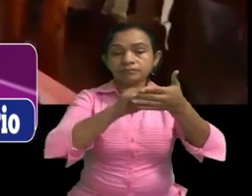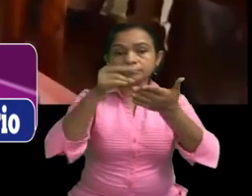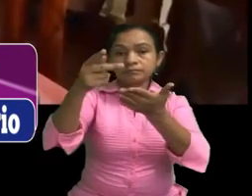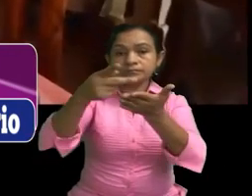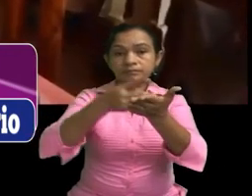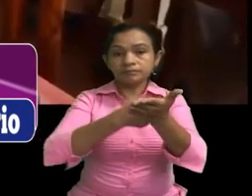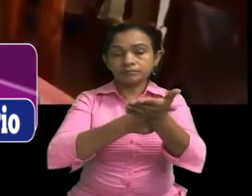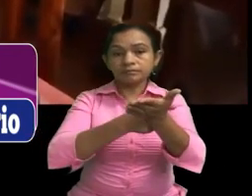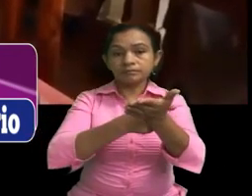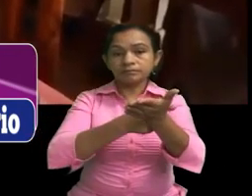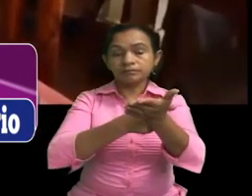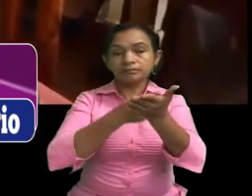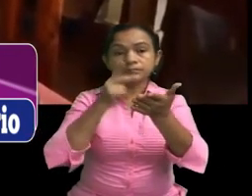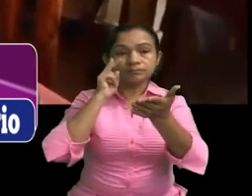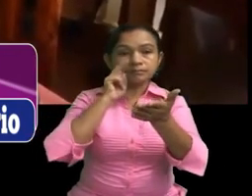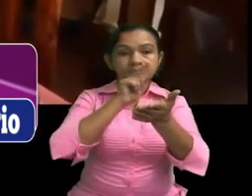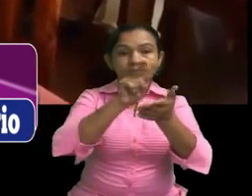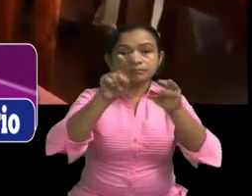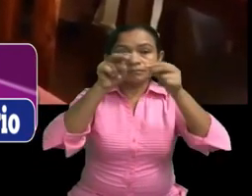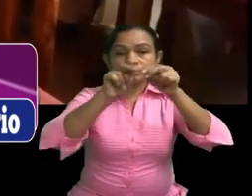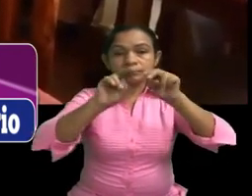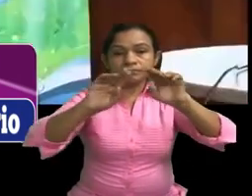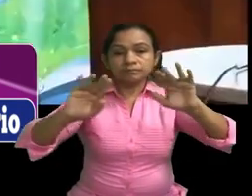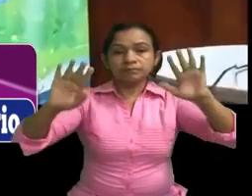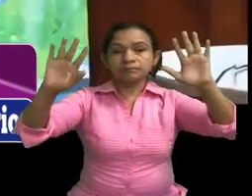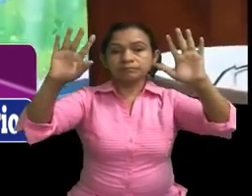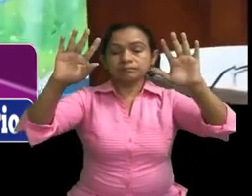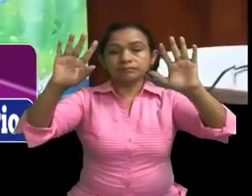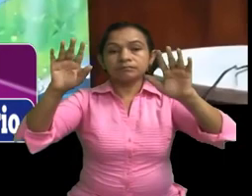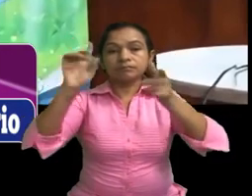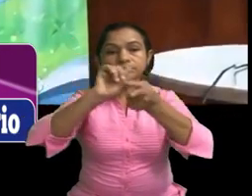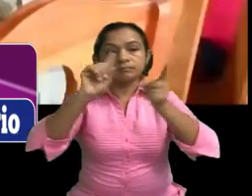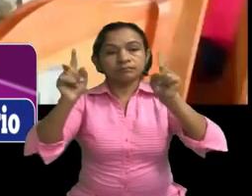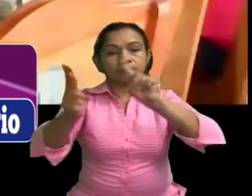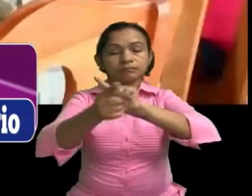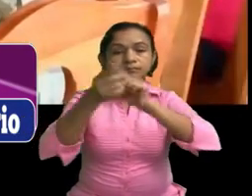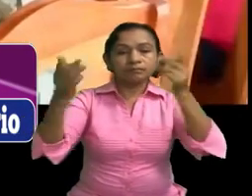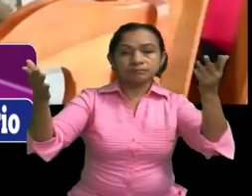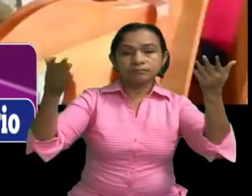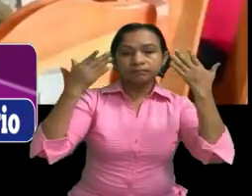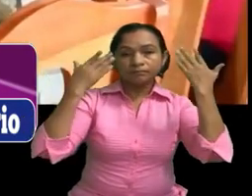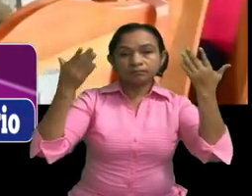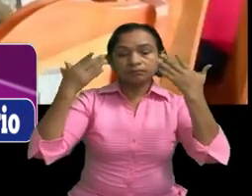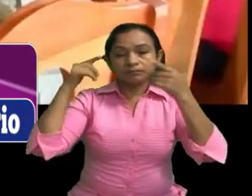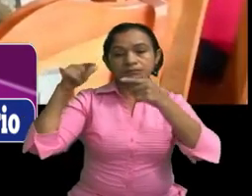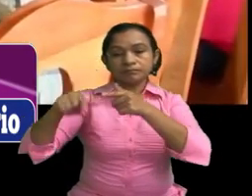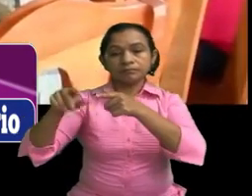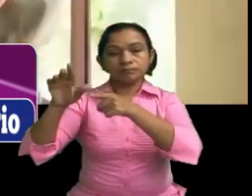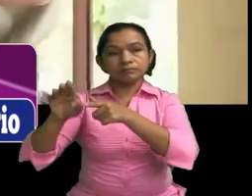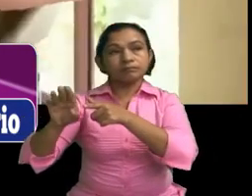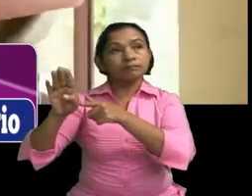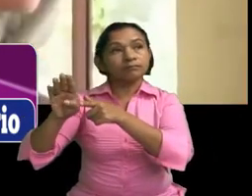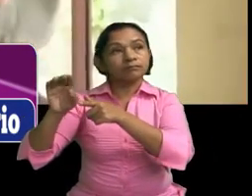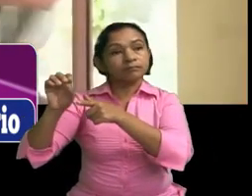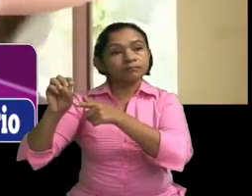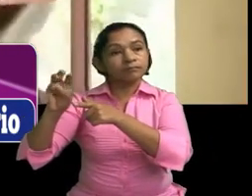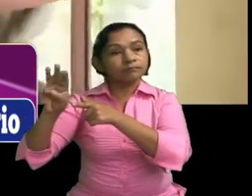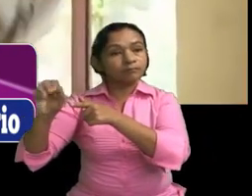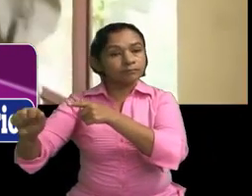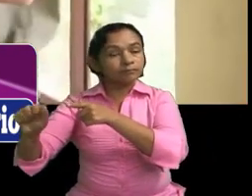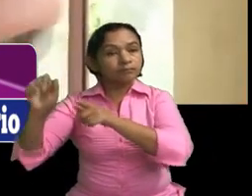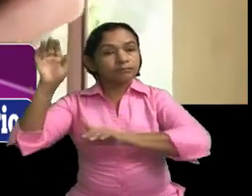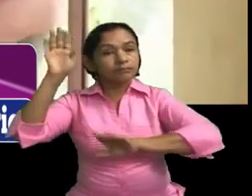proyecto Restauración de Paisajes y Ecosistemas Resilientes al Cambio Climático en la Reserva de Biosfera Bozaguas. Se contó con